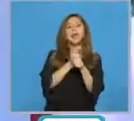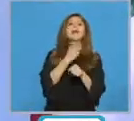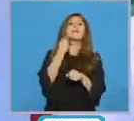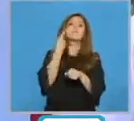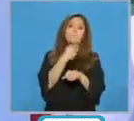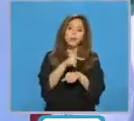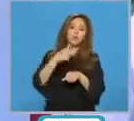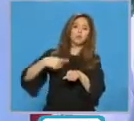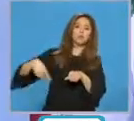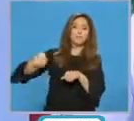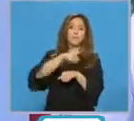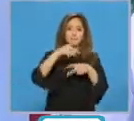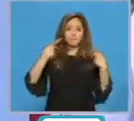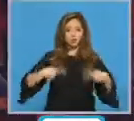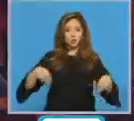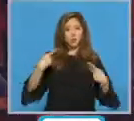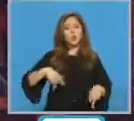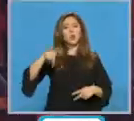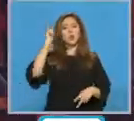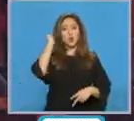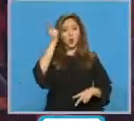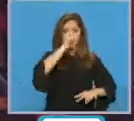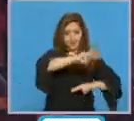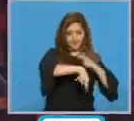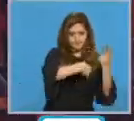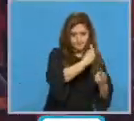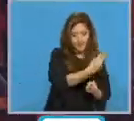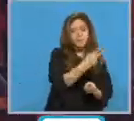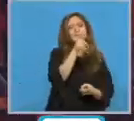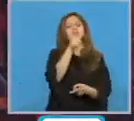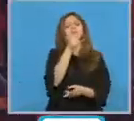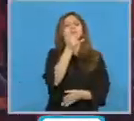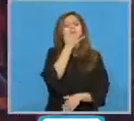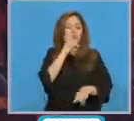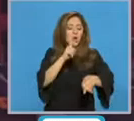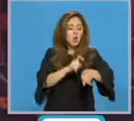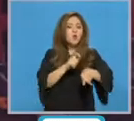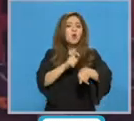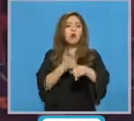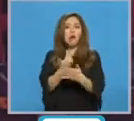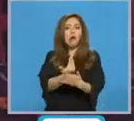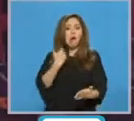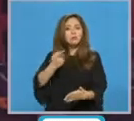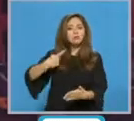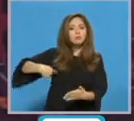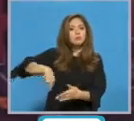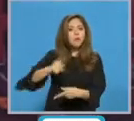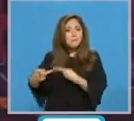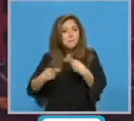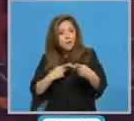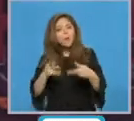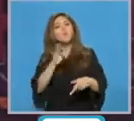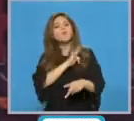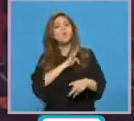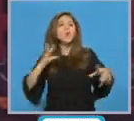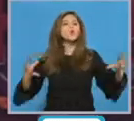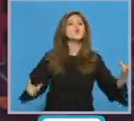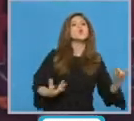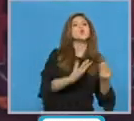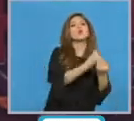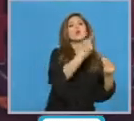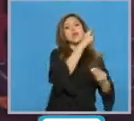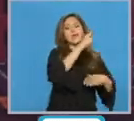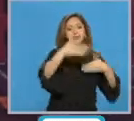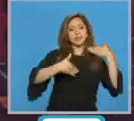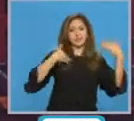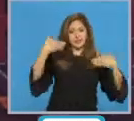la gente. Oiga, y horarios para que vayamos tomando los ciudadanos el tiempo y nos vayamos a festejar con ustedes como